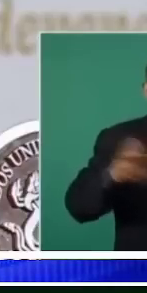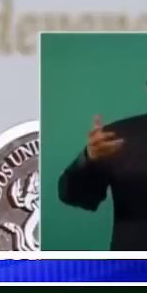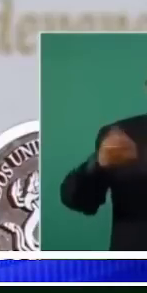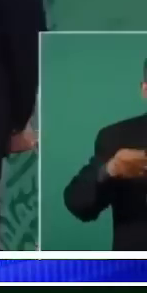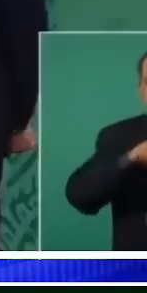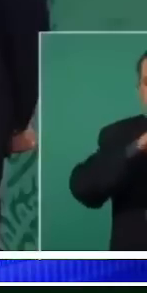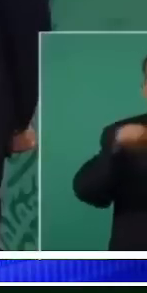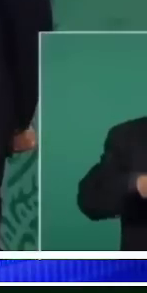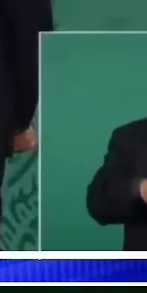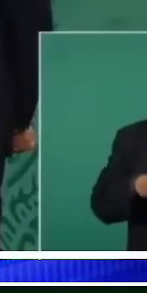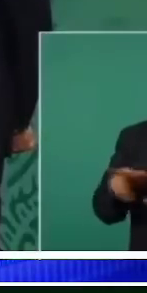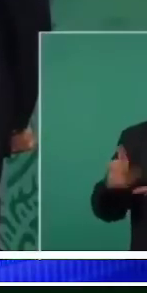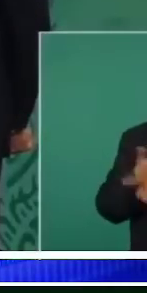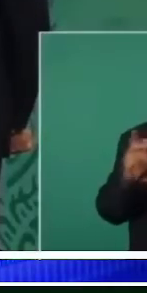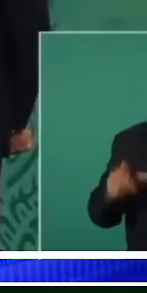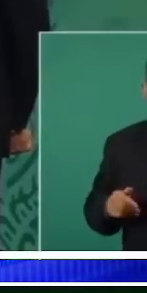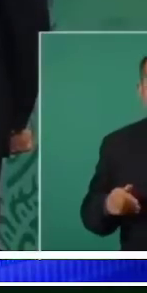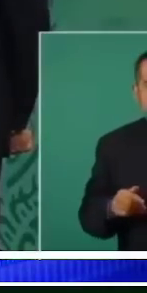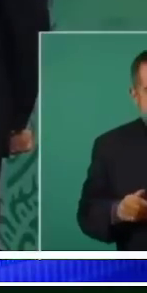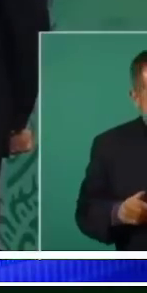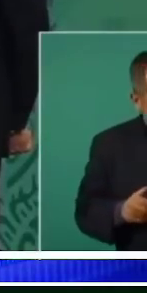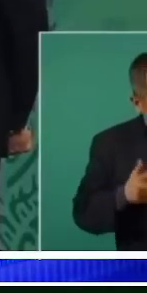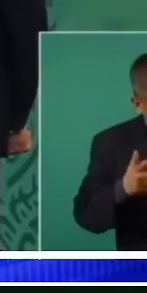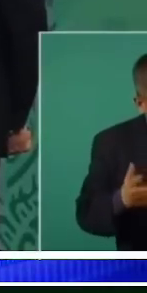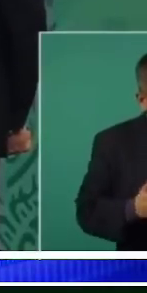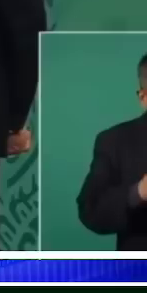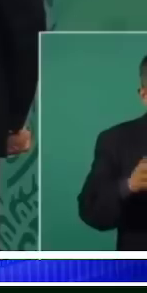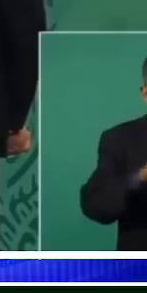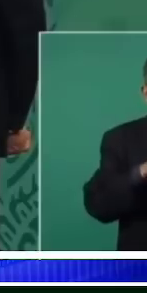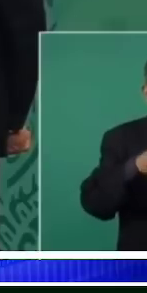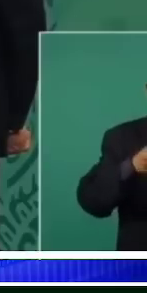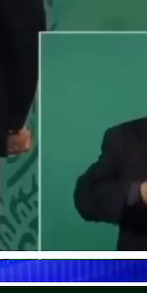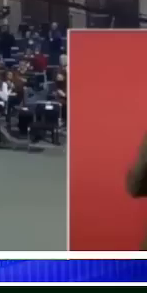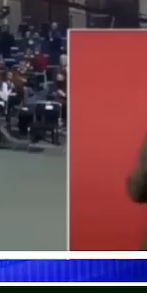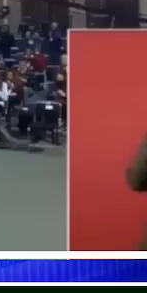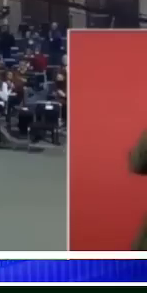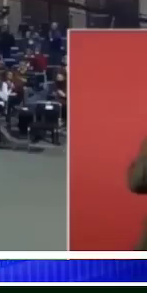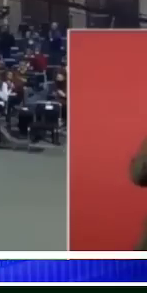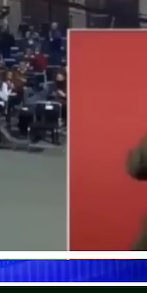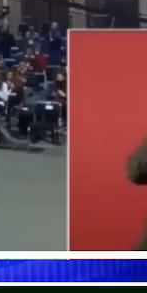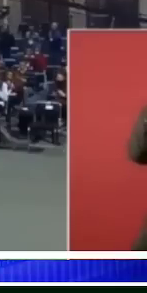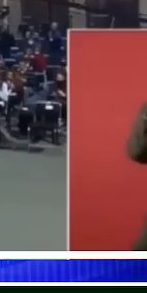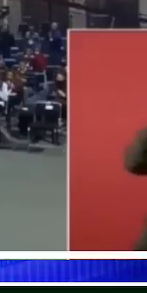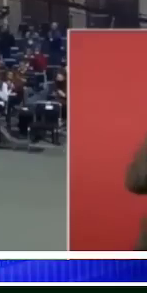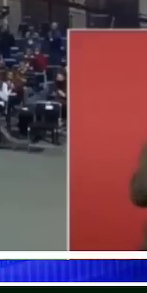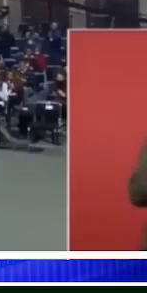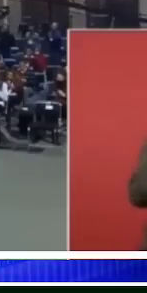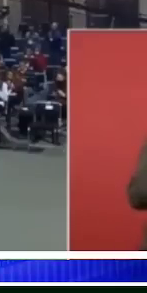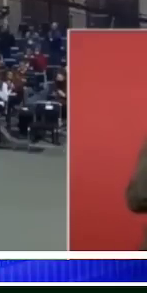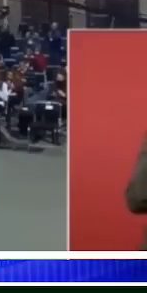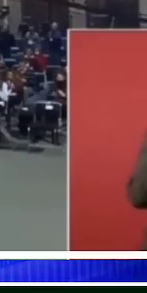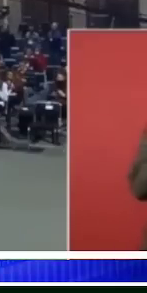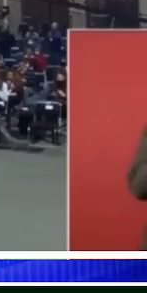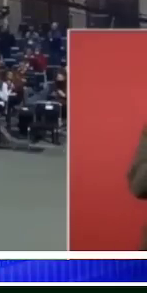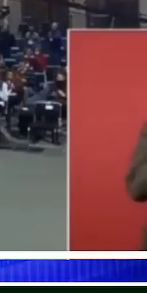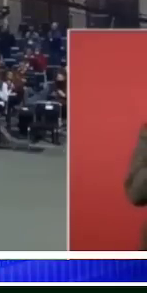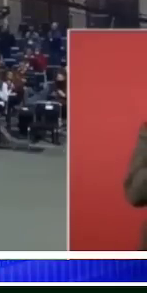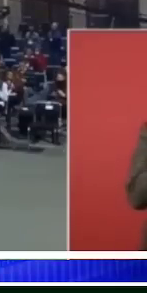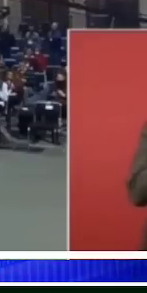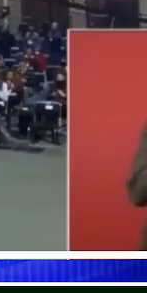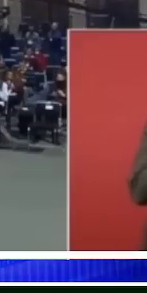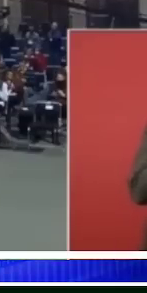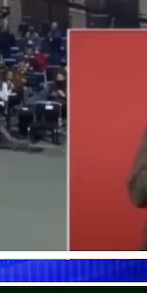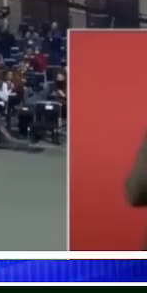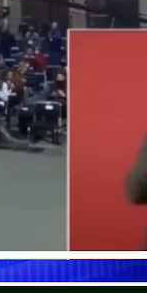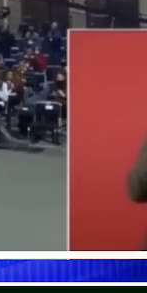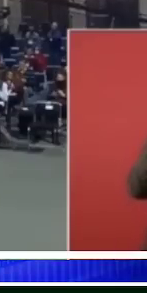porque en primer lugar se presentan estos amparos se presenta esta solicitud hacia el juez en este Bueno una jueza en